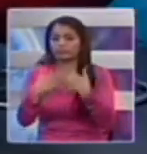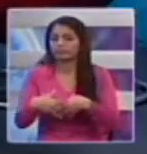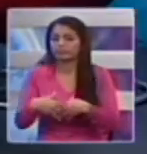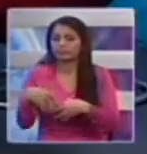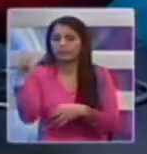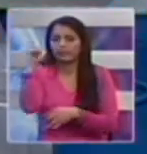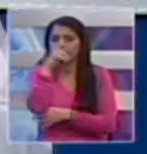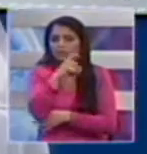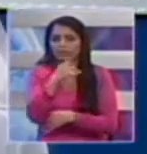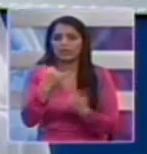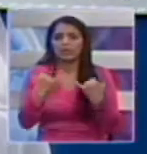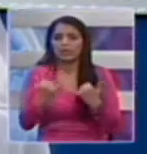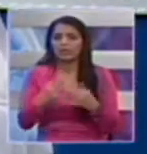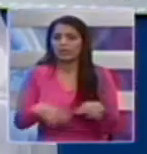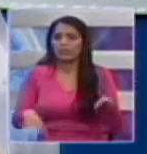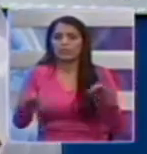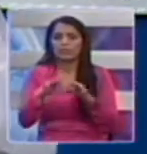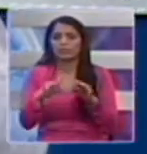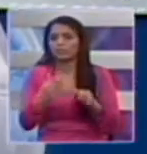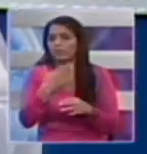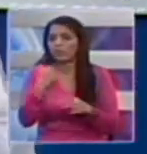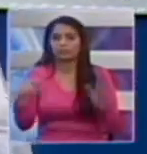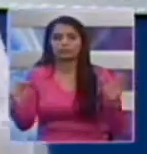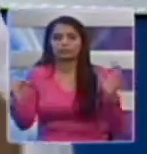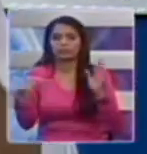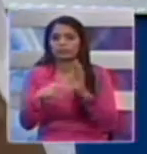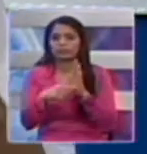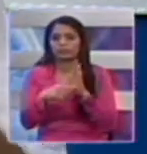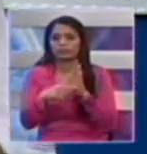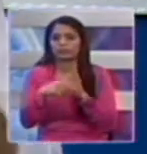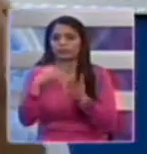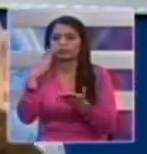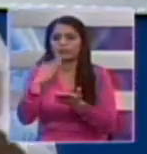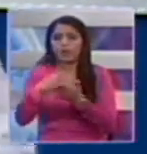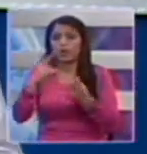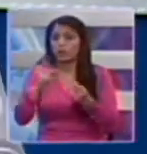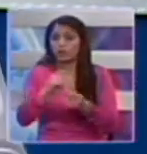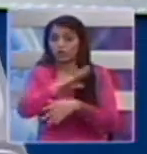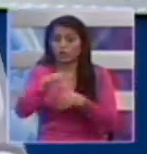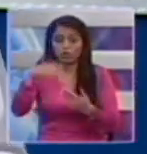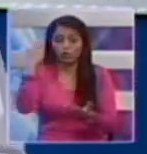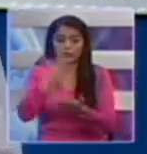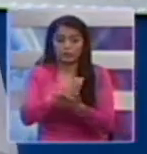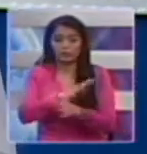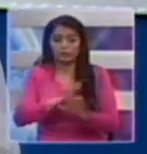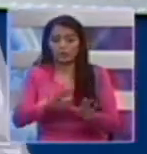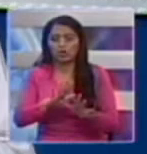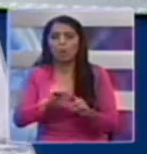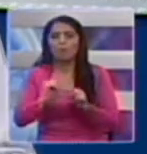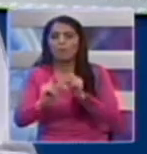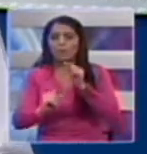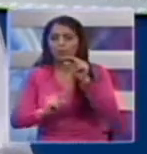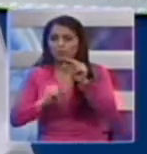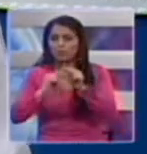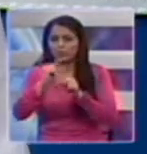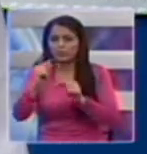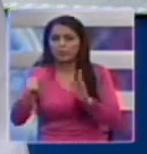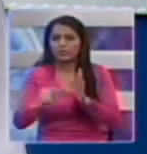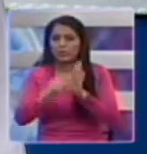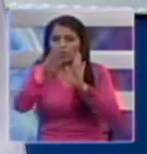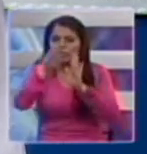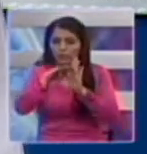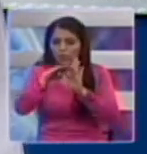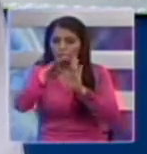Vamos a eliminar las salvaguardas. Eliminar de manera gradual para no afectar al sector comercial. Vamos a